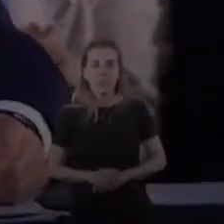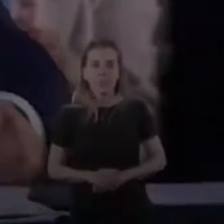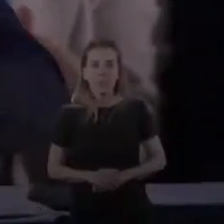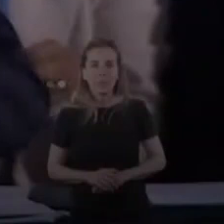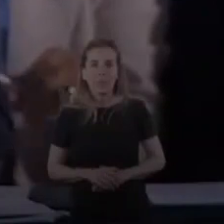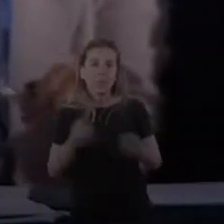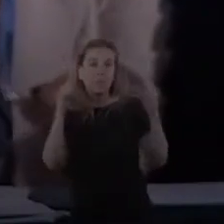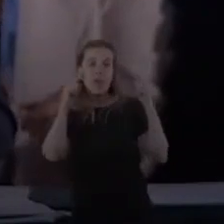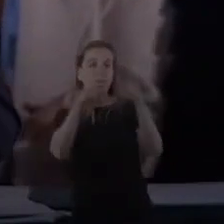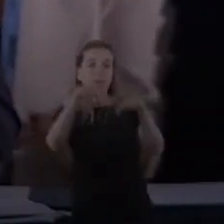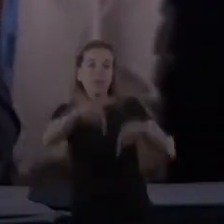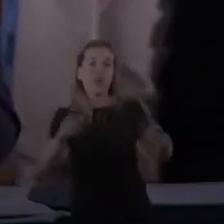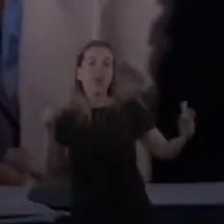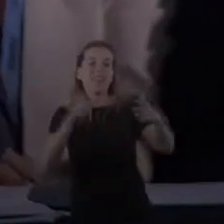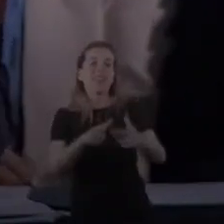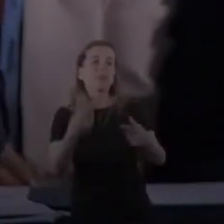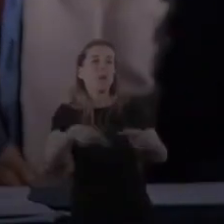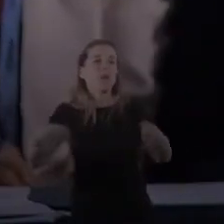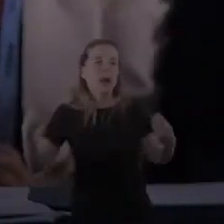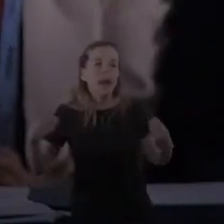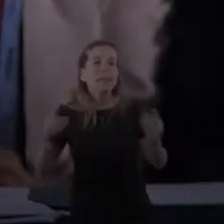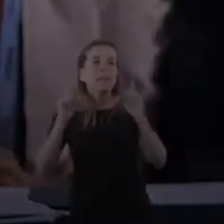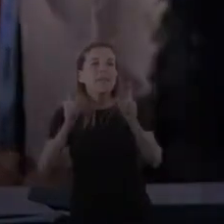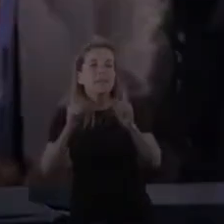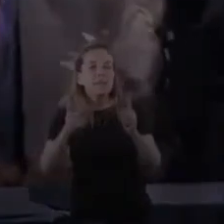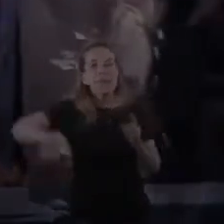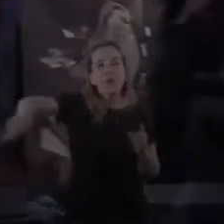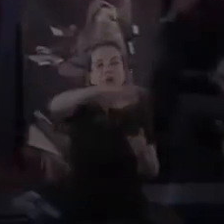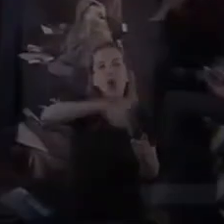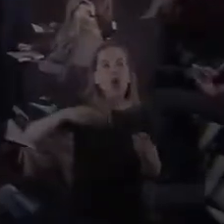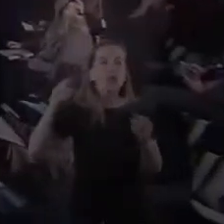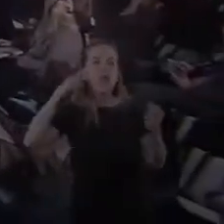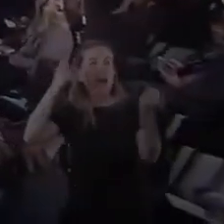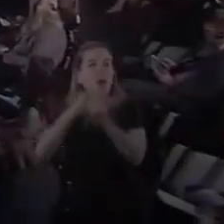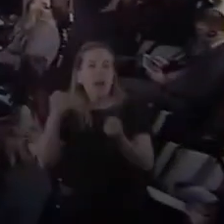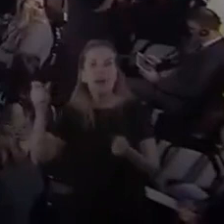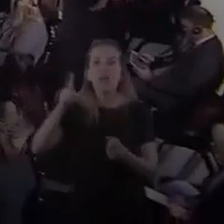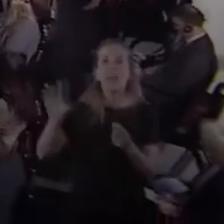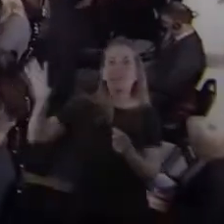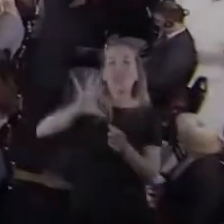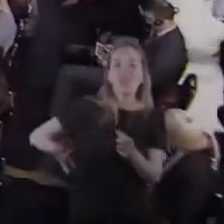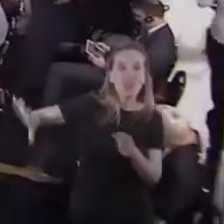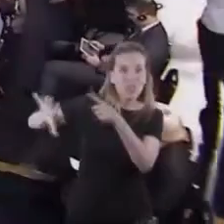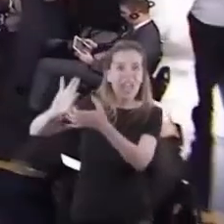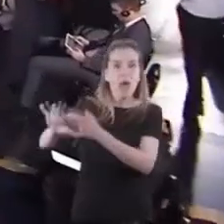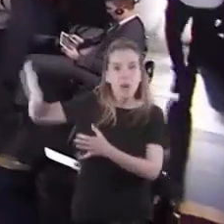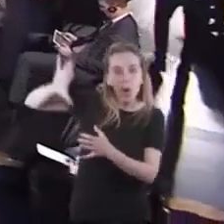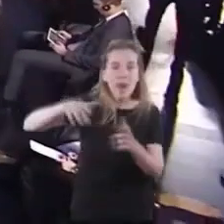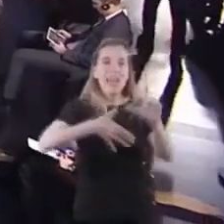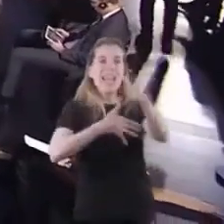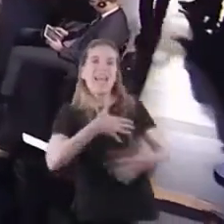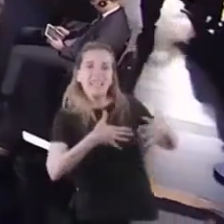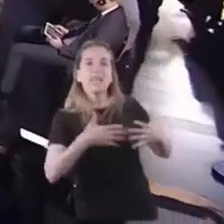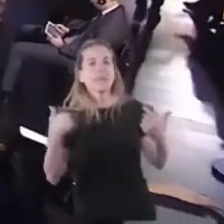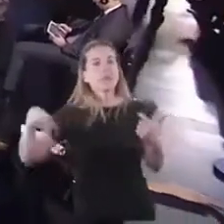El objetivo de este encuentro es renovar nuestra asociación birregional y ponerla al servicio de la paz